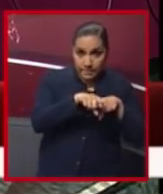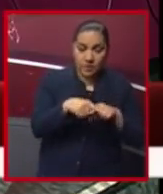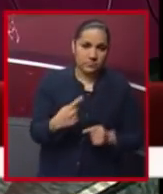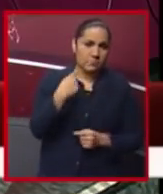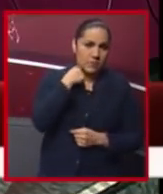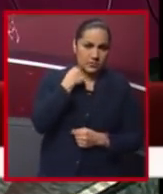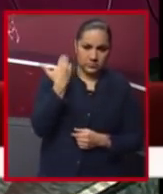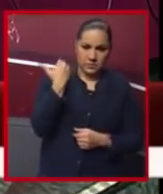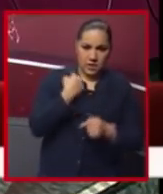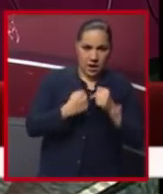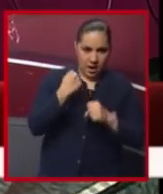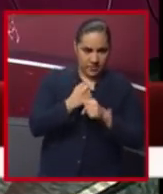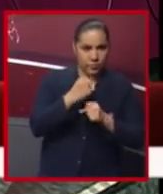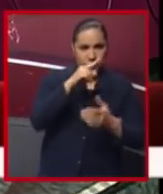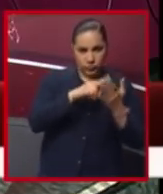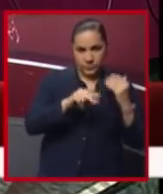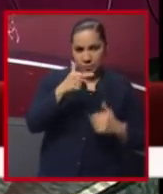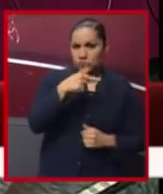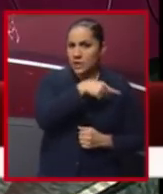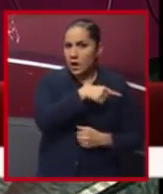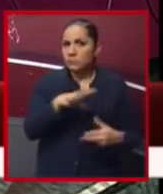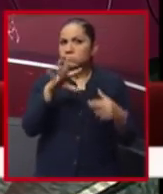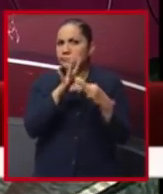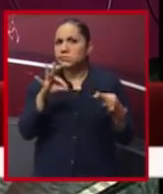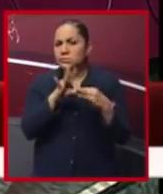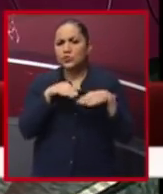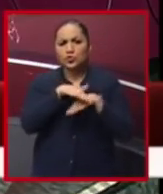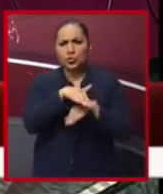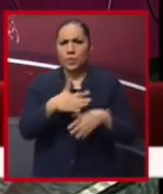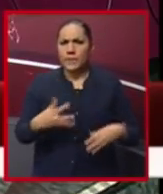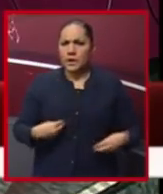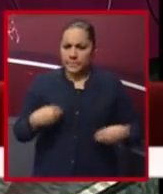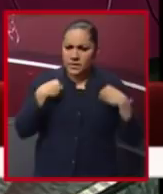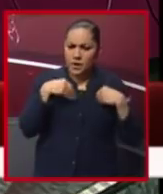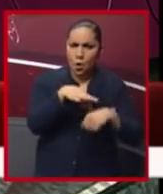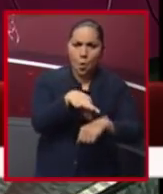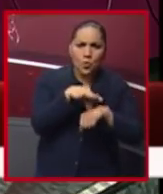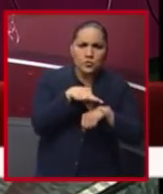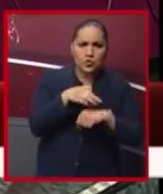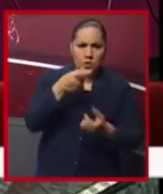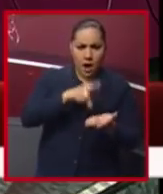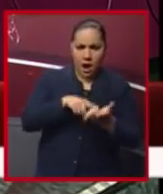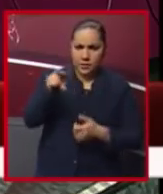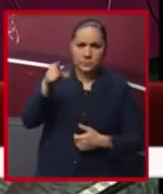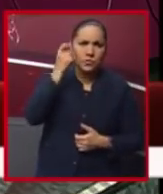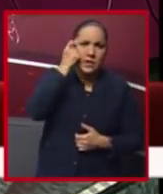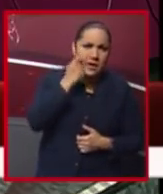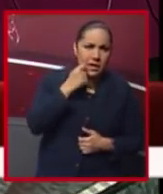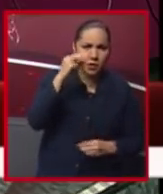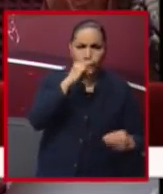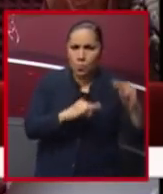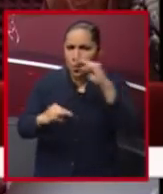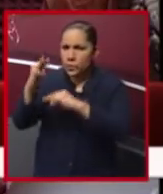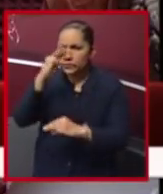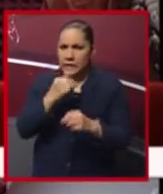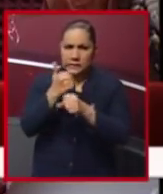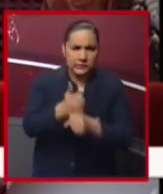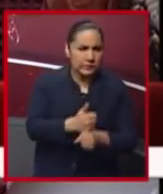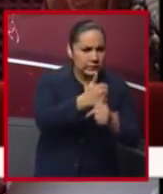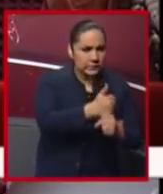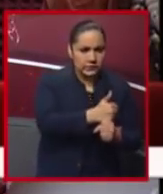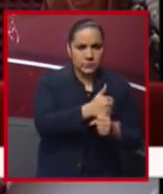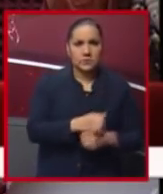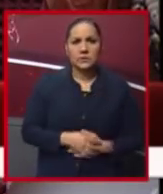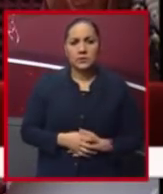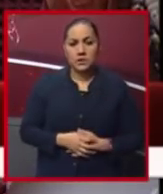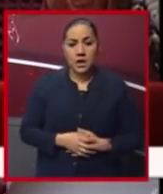testimonio de cómo se vive el clima de violencia en los municipios guerrerenses de la sierra. Porque nos han querido